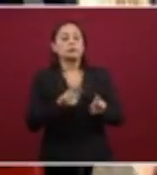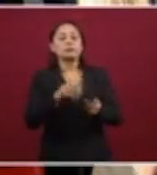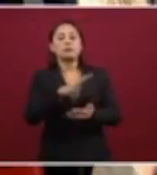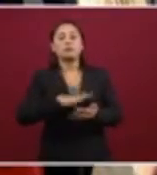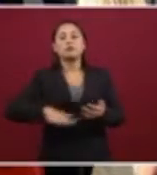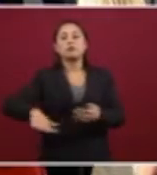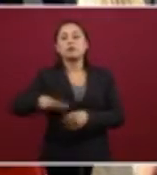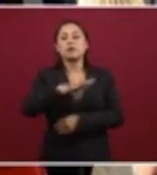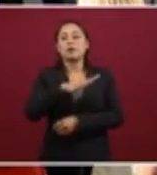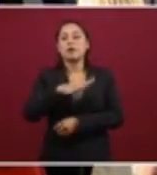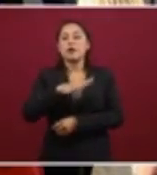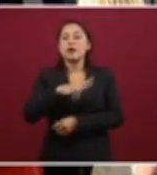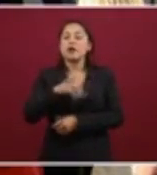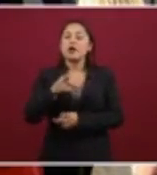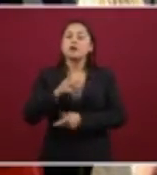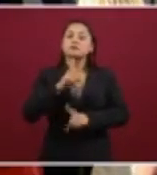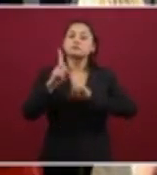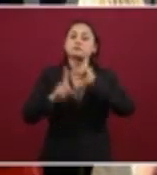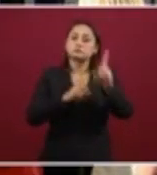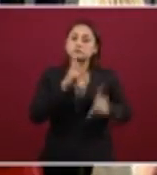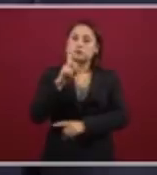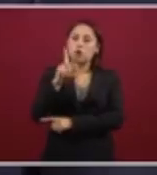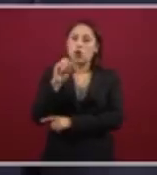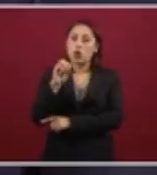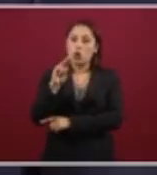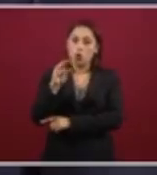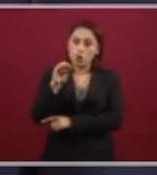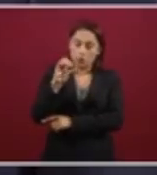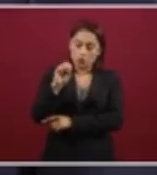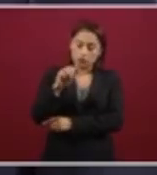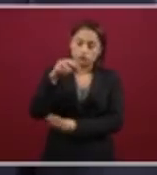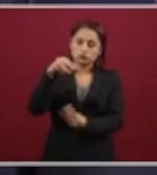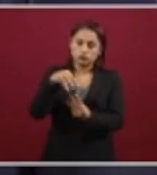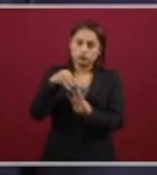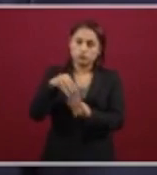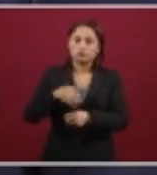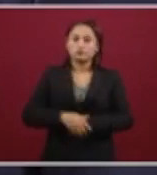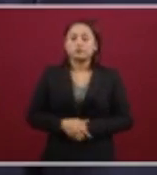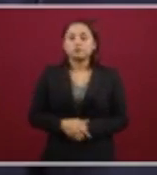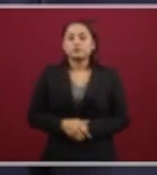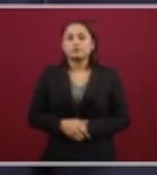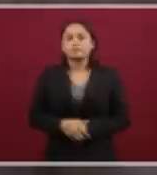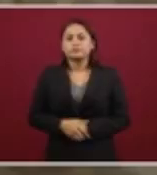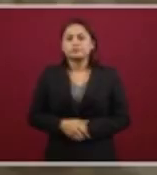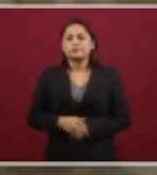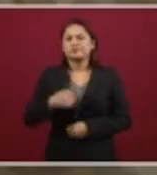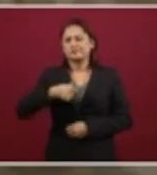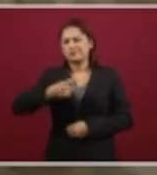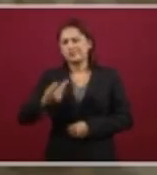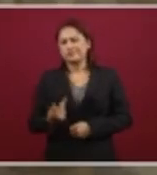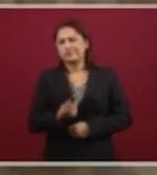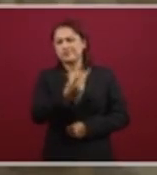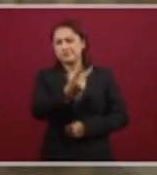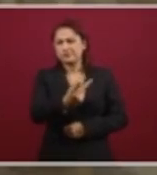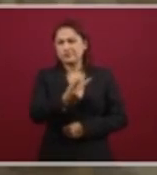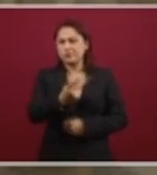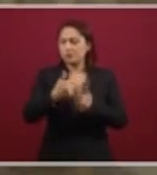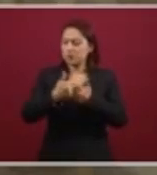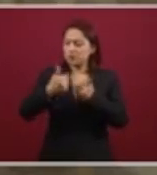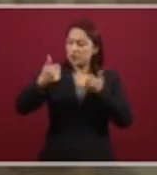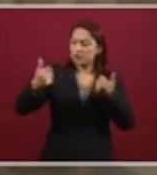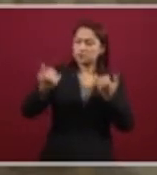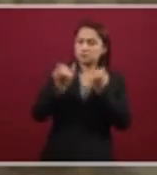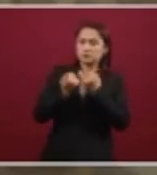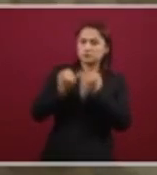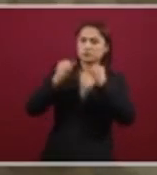UAP. Presidente, la pregunta es, ¿la autonomía blinda a las universidades de la corrupción?